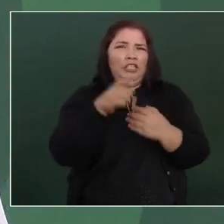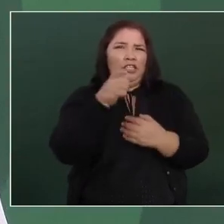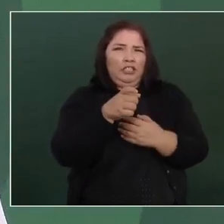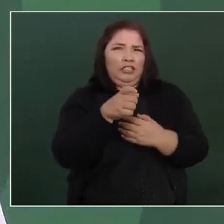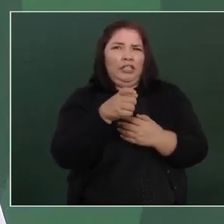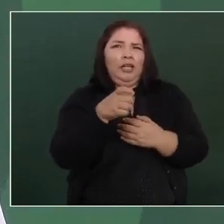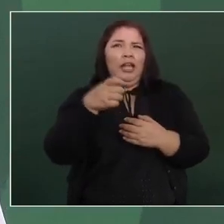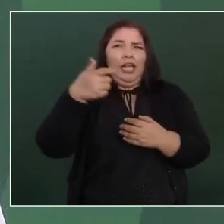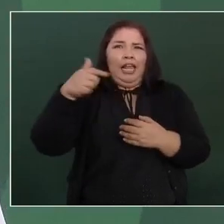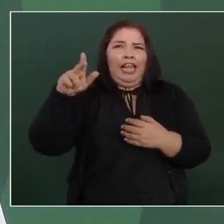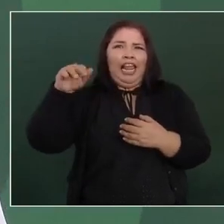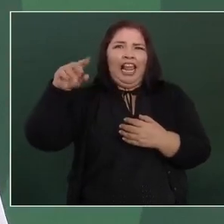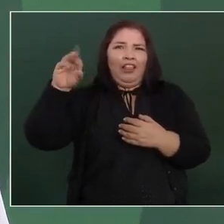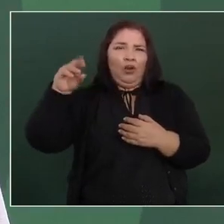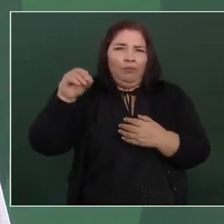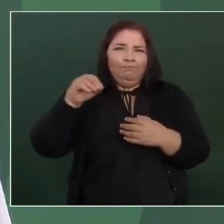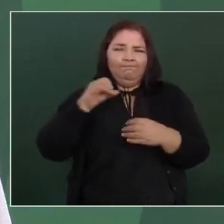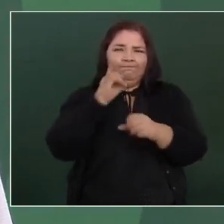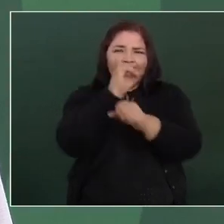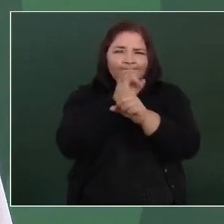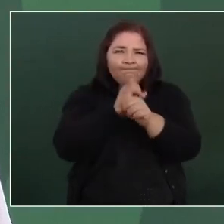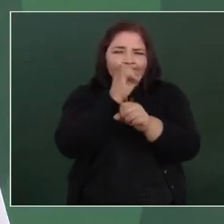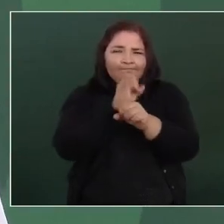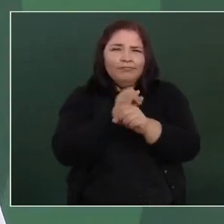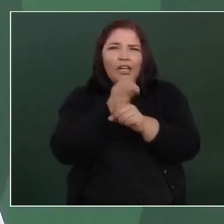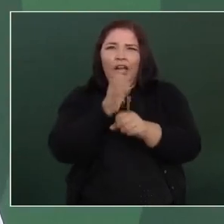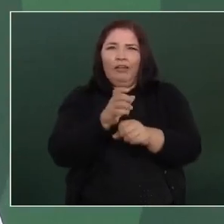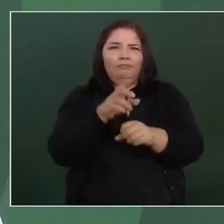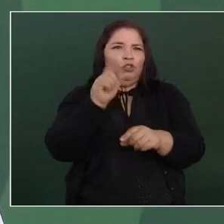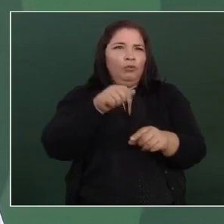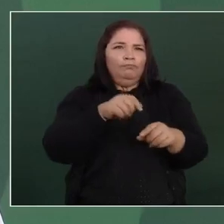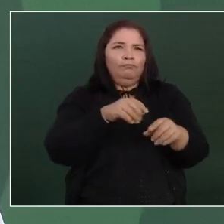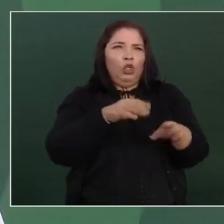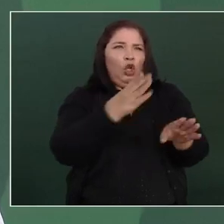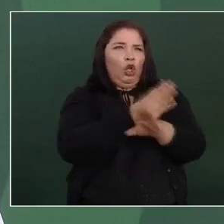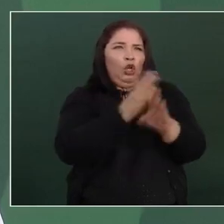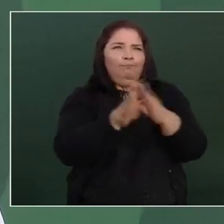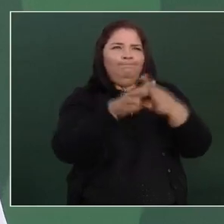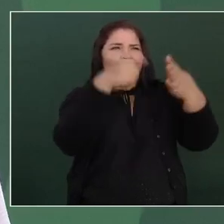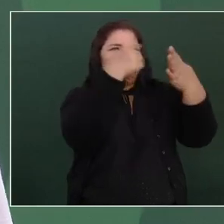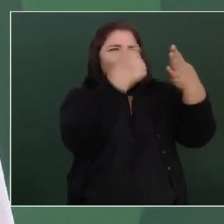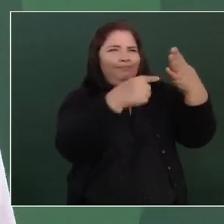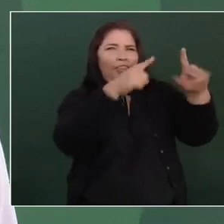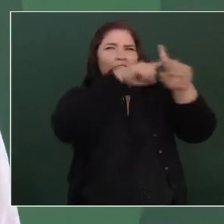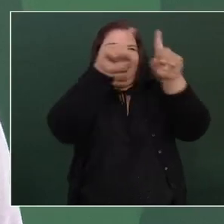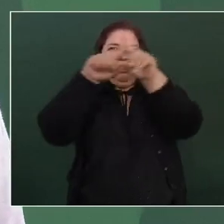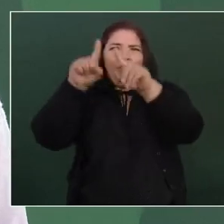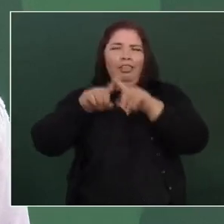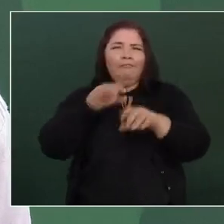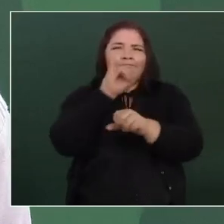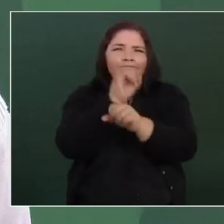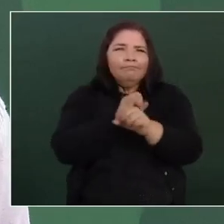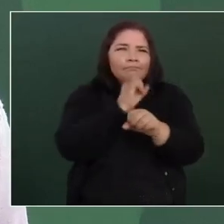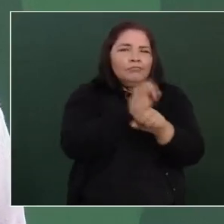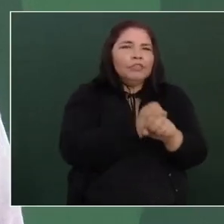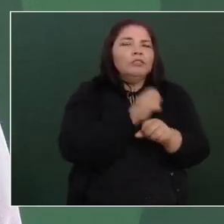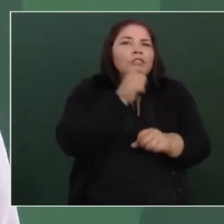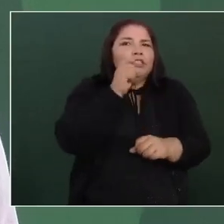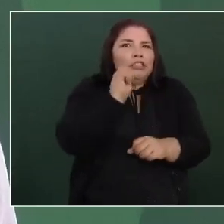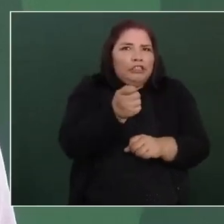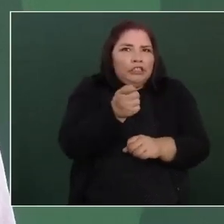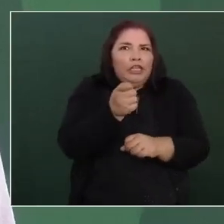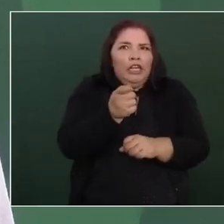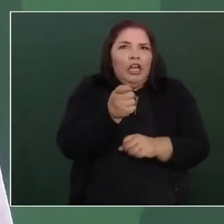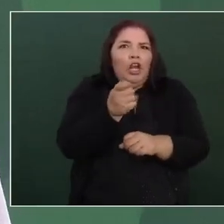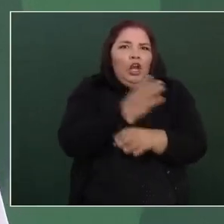de género al analizar este caso, que no se descarte ninguna prueba y que también se tomen en cuenta